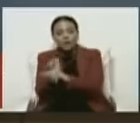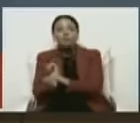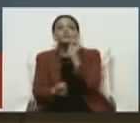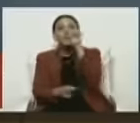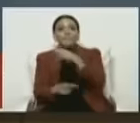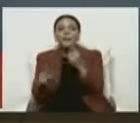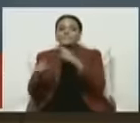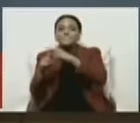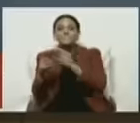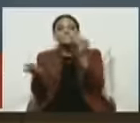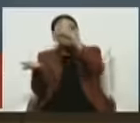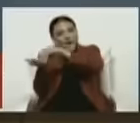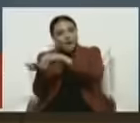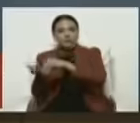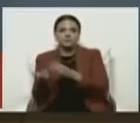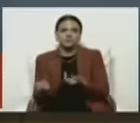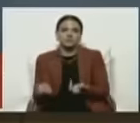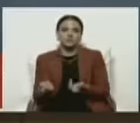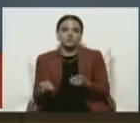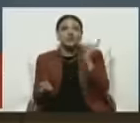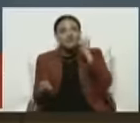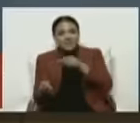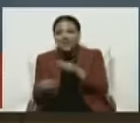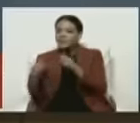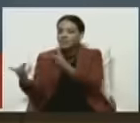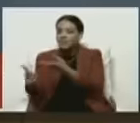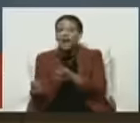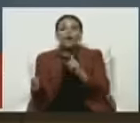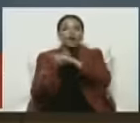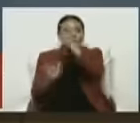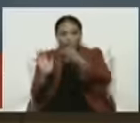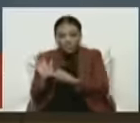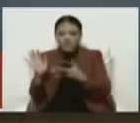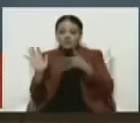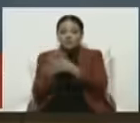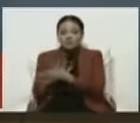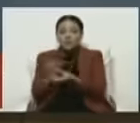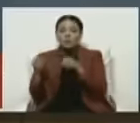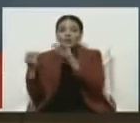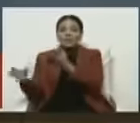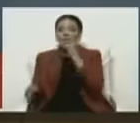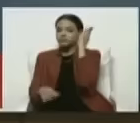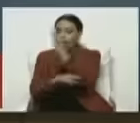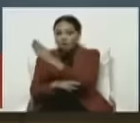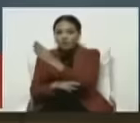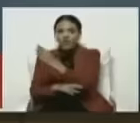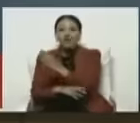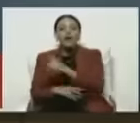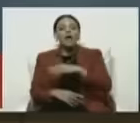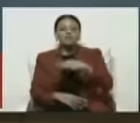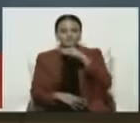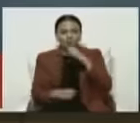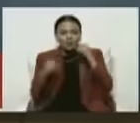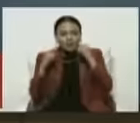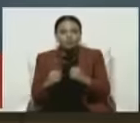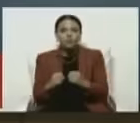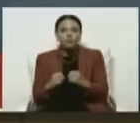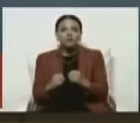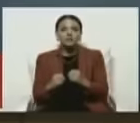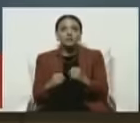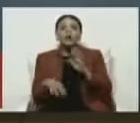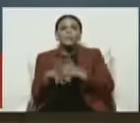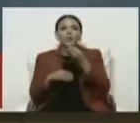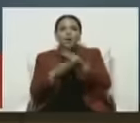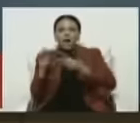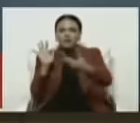penal contempla la pena más severa permitida en nuestro país. Así que estas acciones nuestras, que